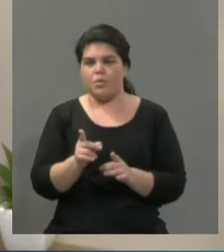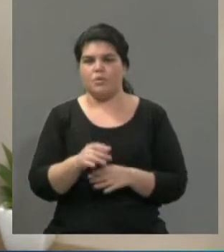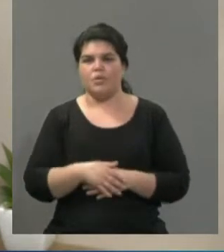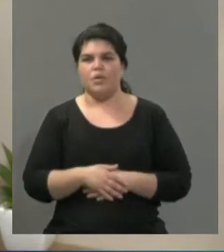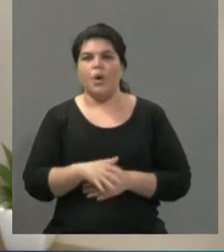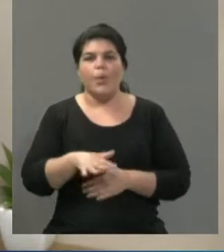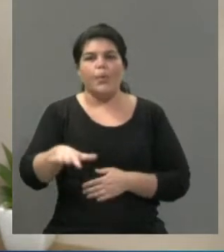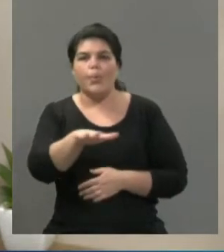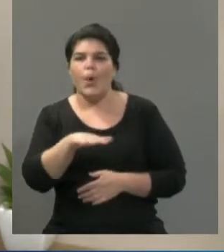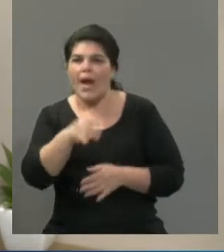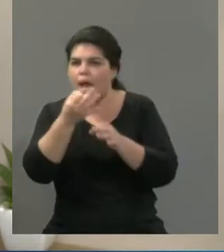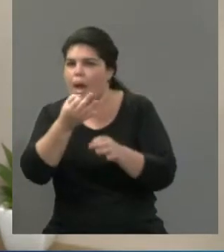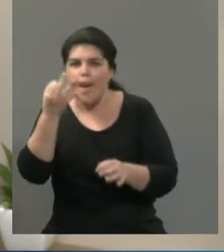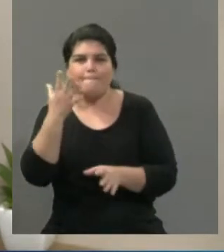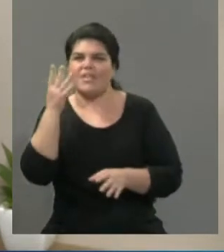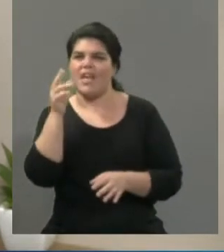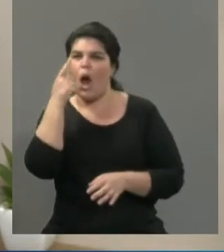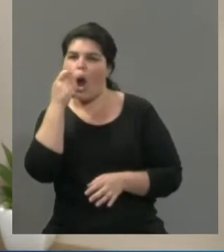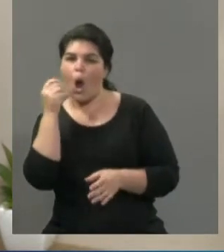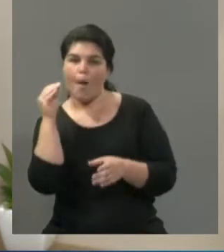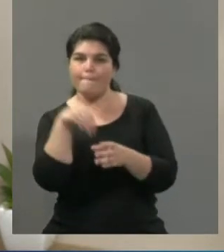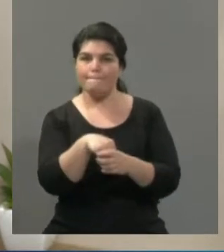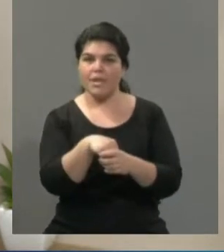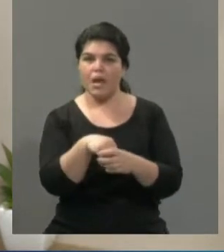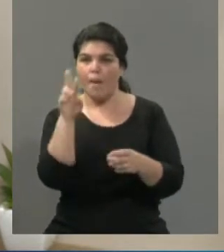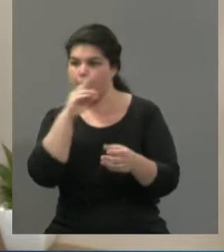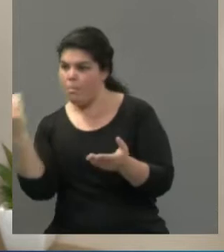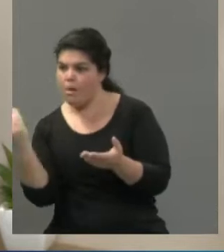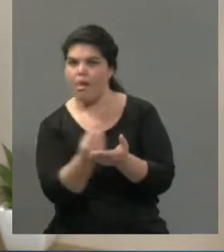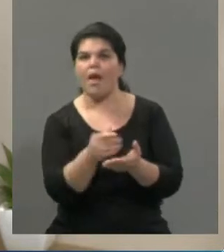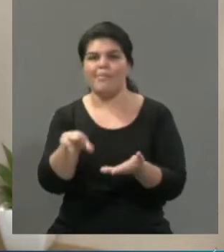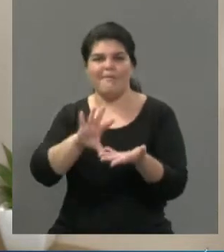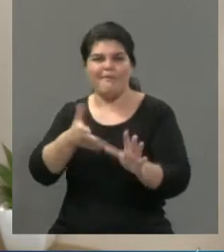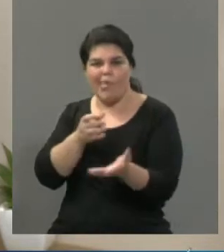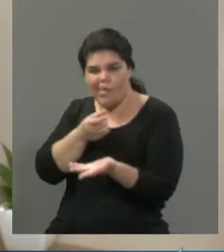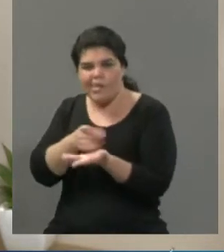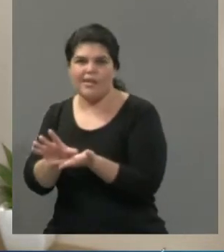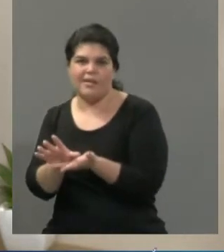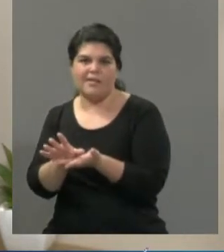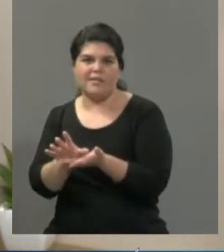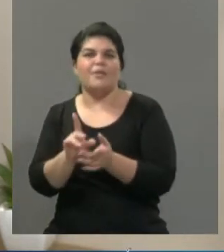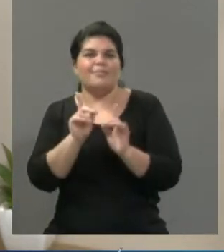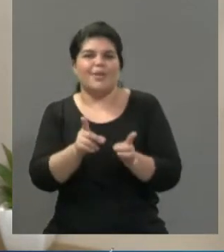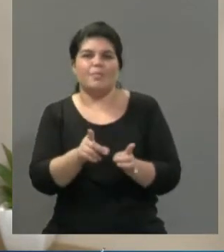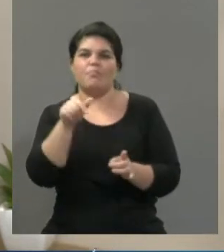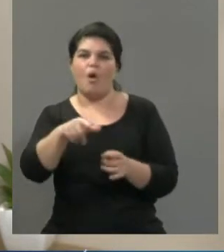son espacios exclusivos o han sido exclusivamente de varones durante mucho tiempo. El fútbol, la política, ¿no? Tal